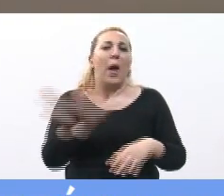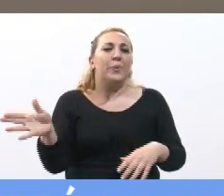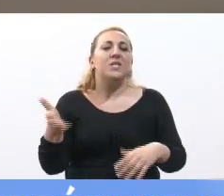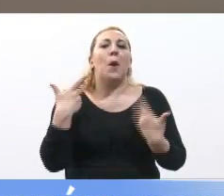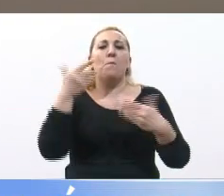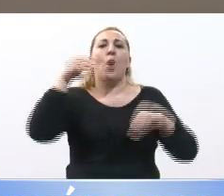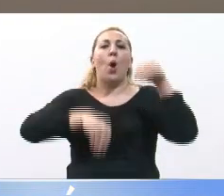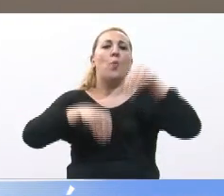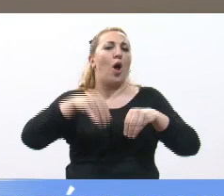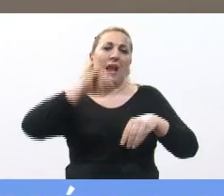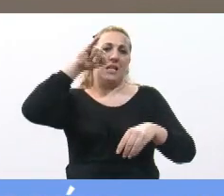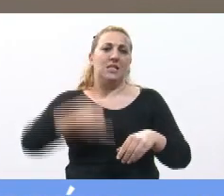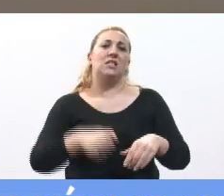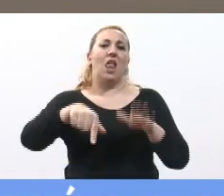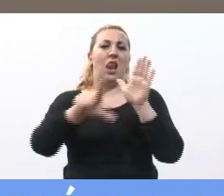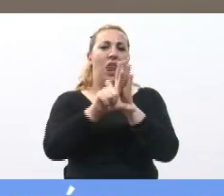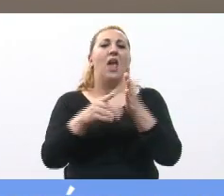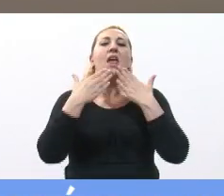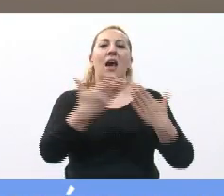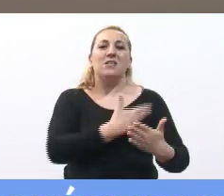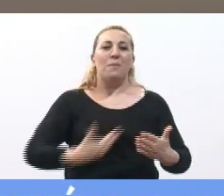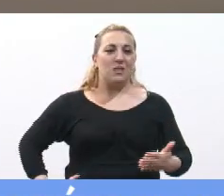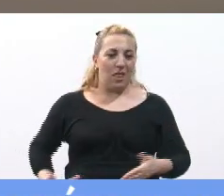poder votar afirmativamente esta ley. Gracias, Presidenta.